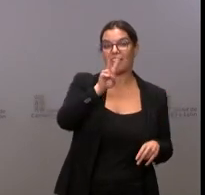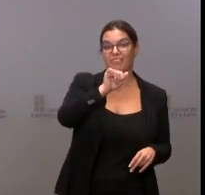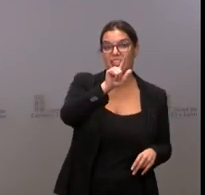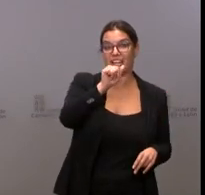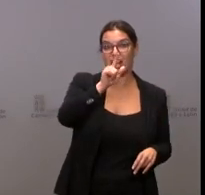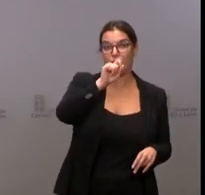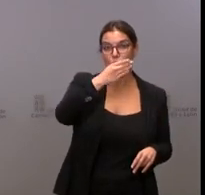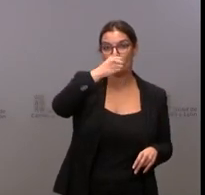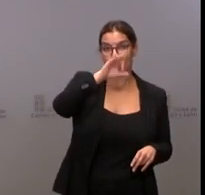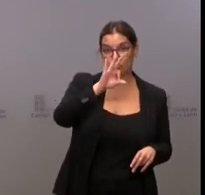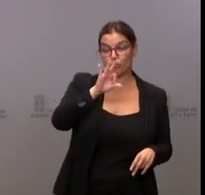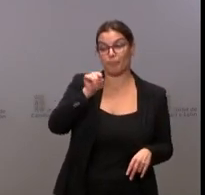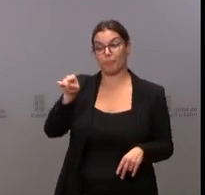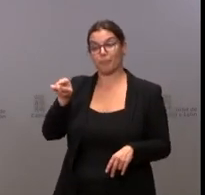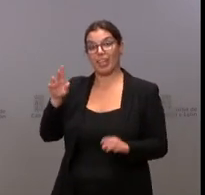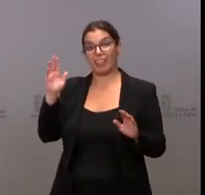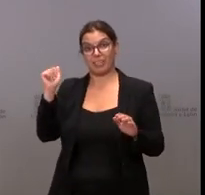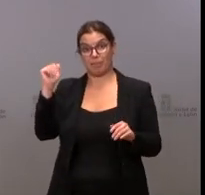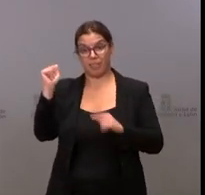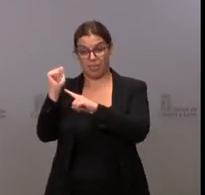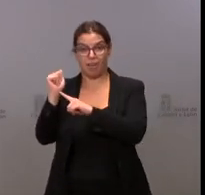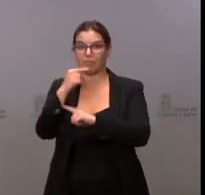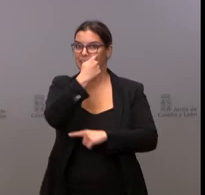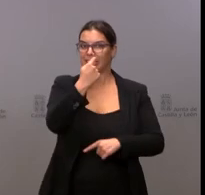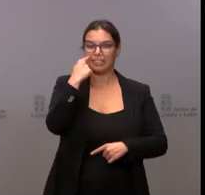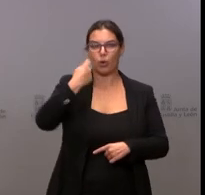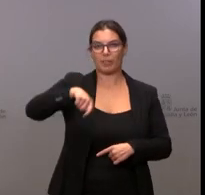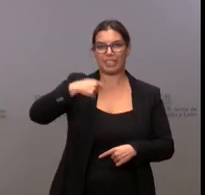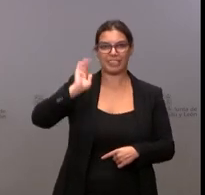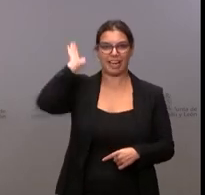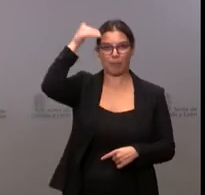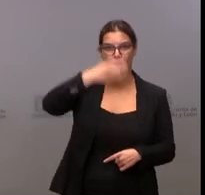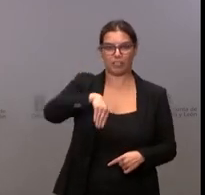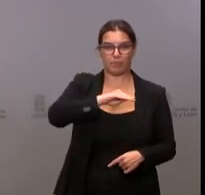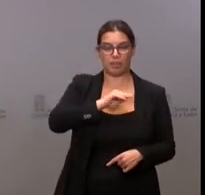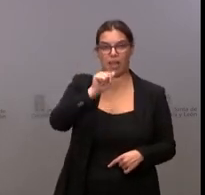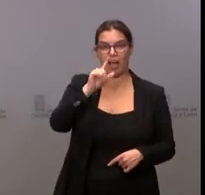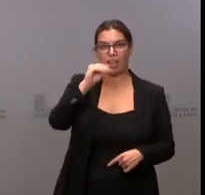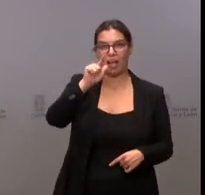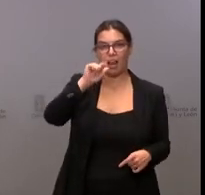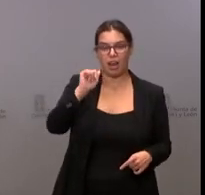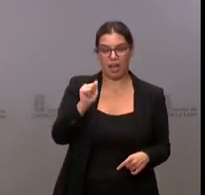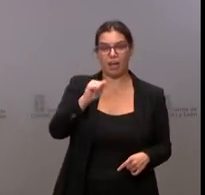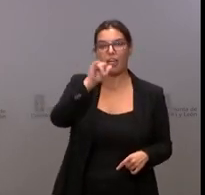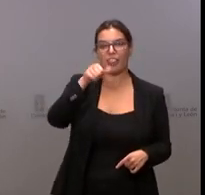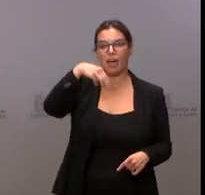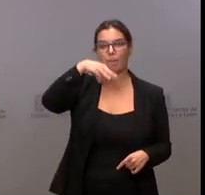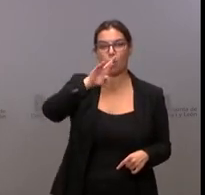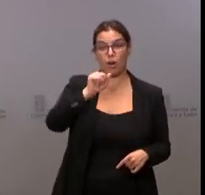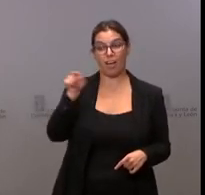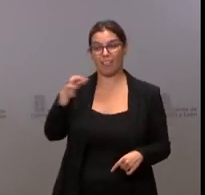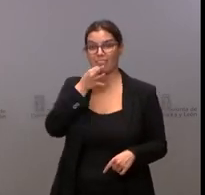en presencia del presidente de la república española niceto alcalá zamora nos recordaba